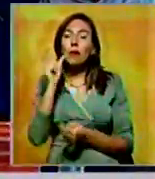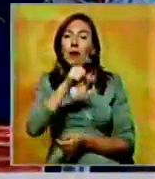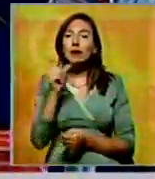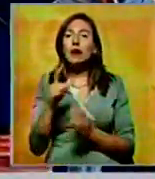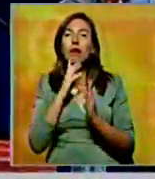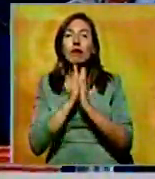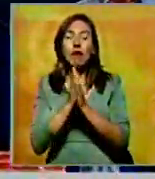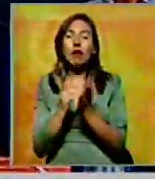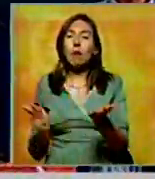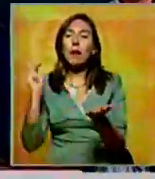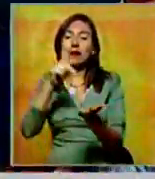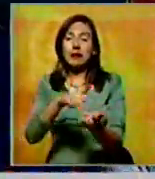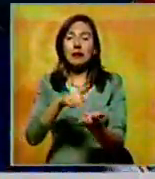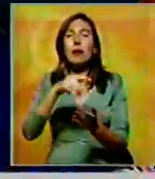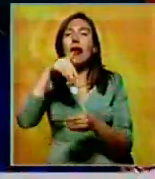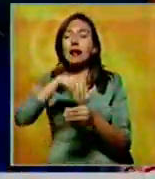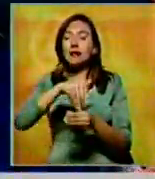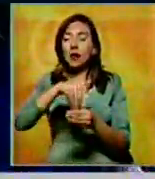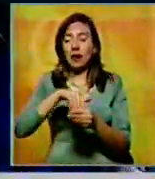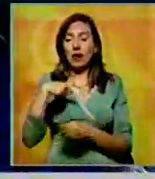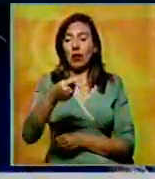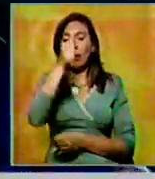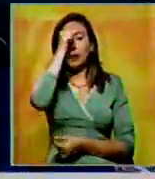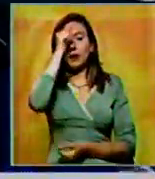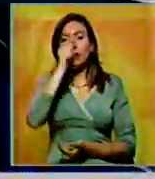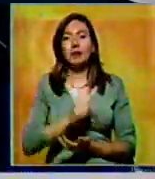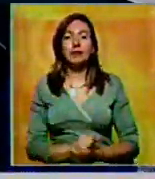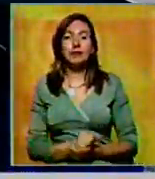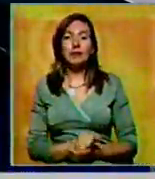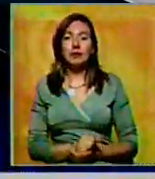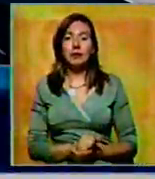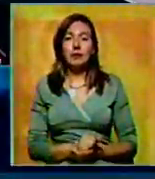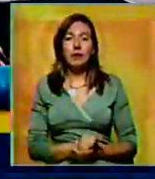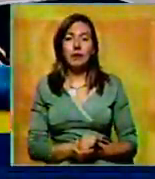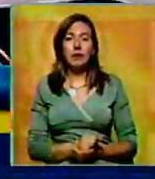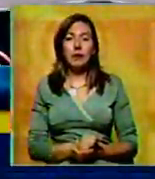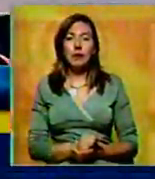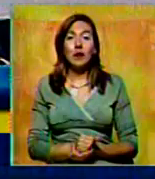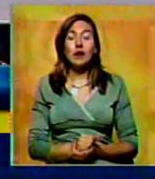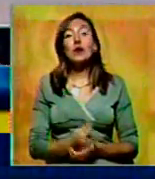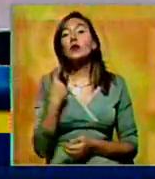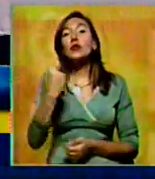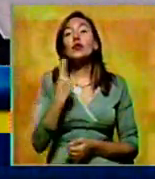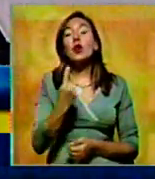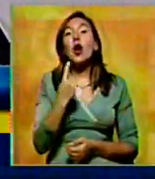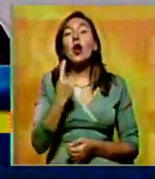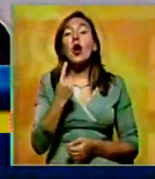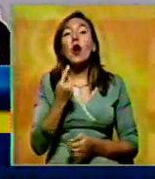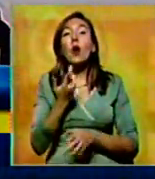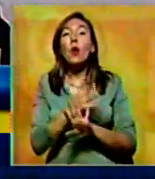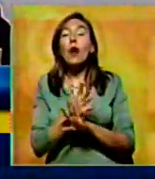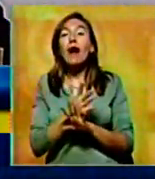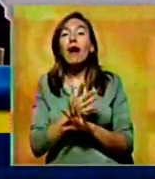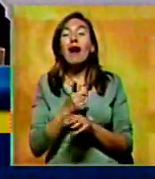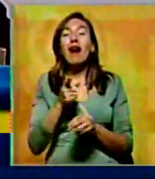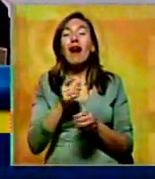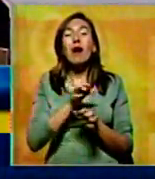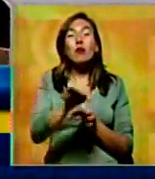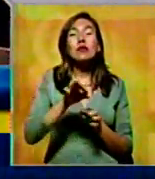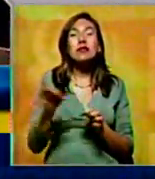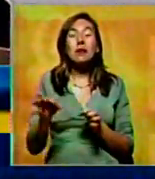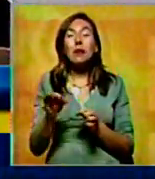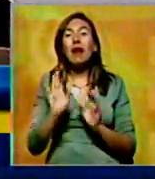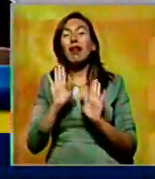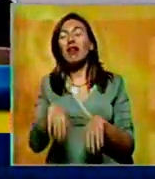masivamente en las elecciones municipales de este domingo. Escuchemos a Ramón Guillermo Avelledo. No solo está en juego el gobierno municipal, el nivel de